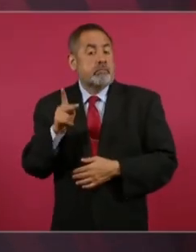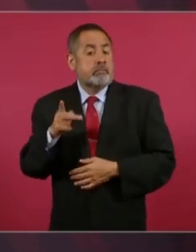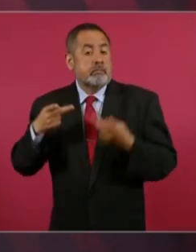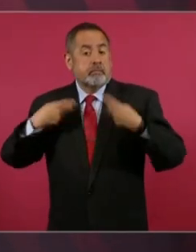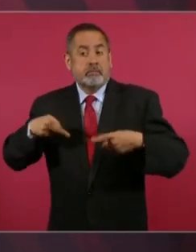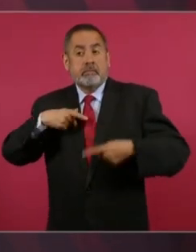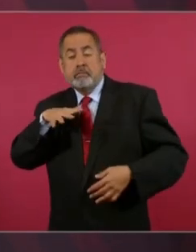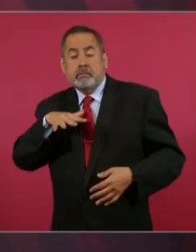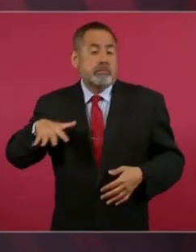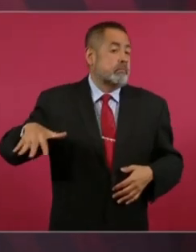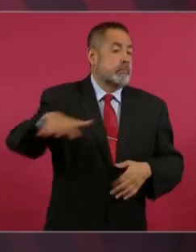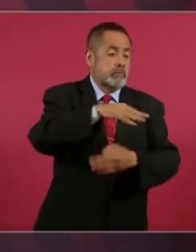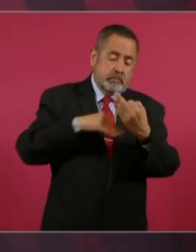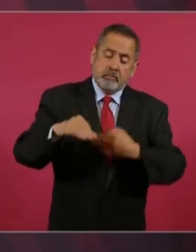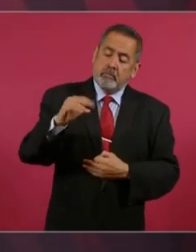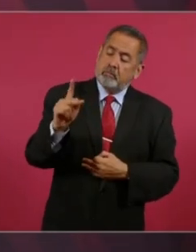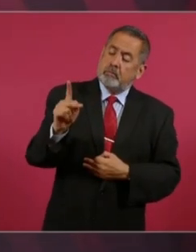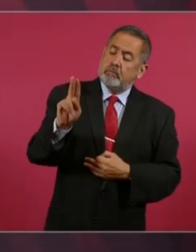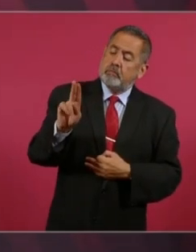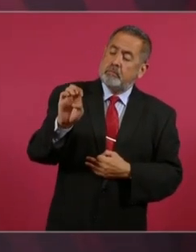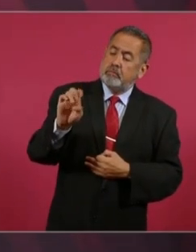todos.